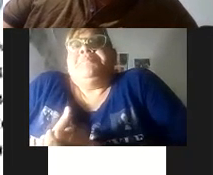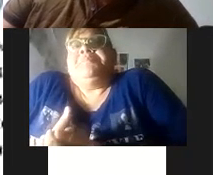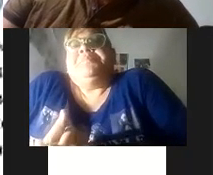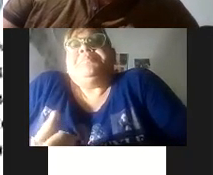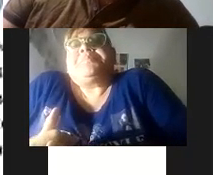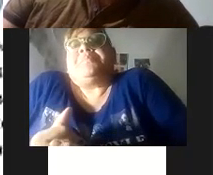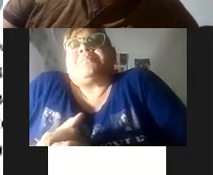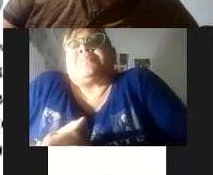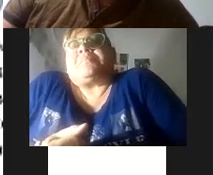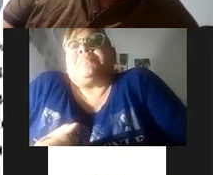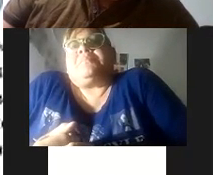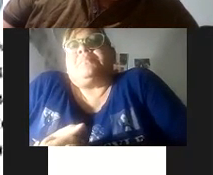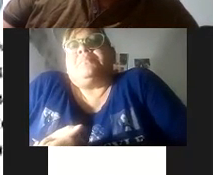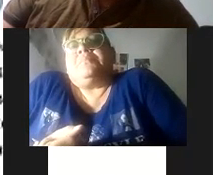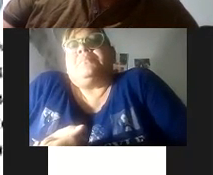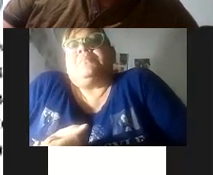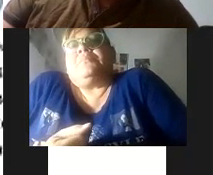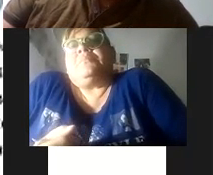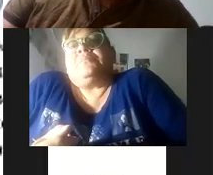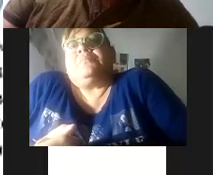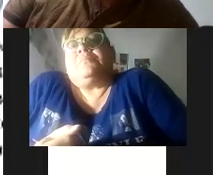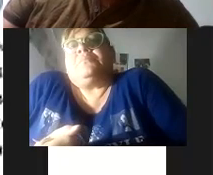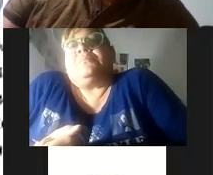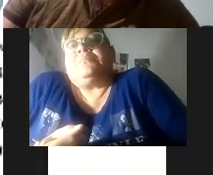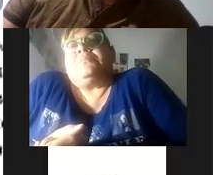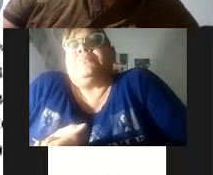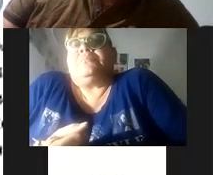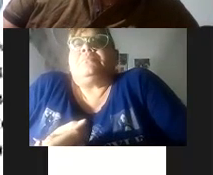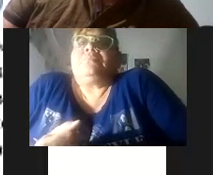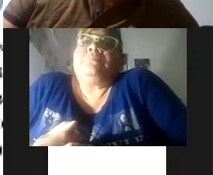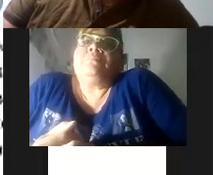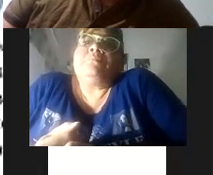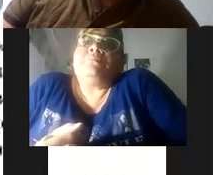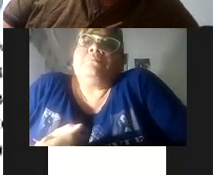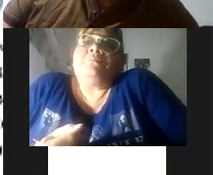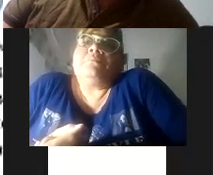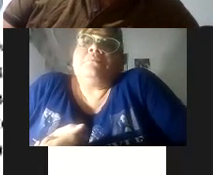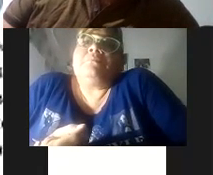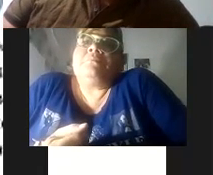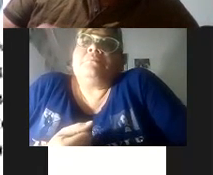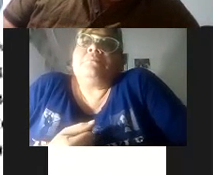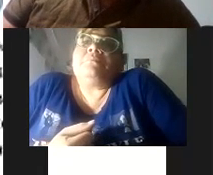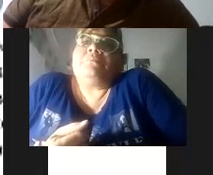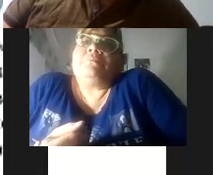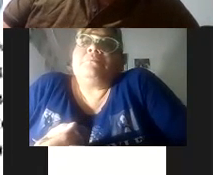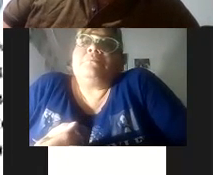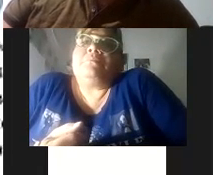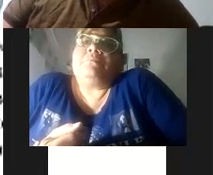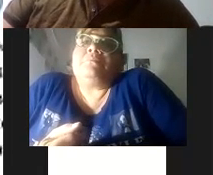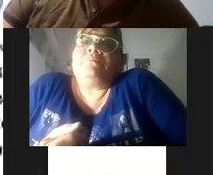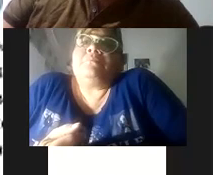caracterizar por tener por fuera unas fibras de tejido conectivo muy, pero